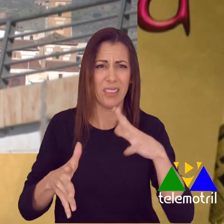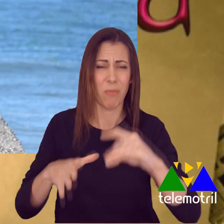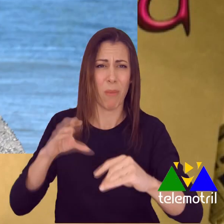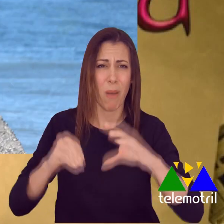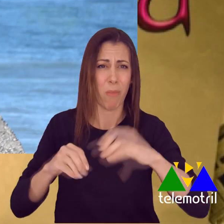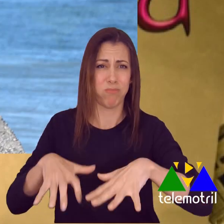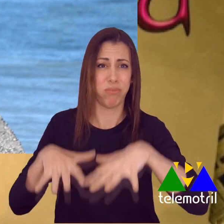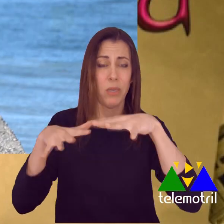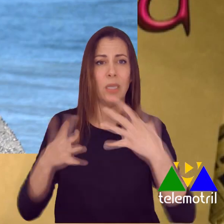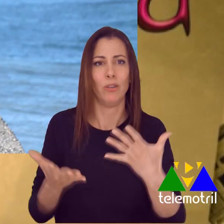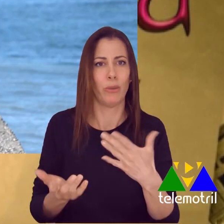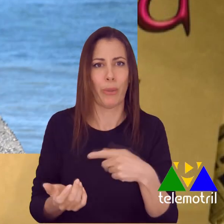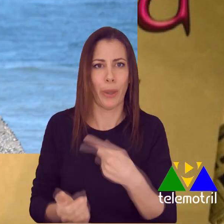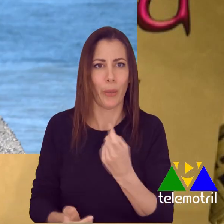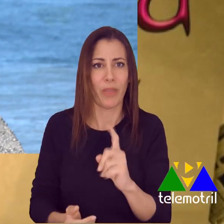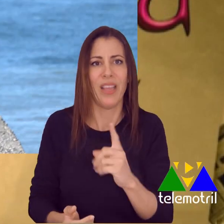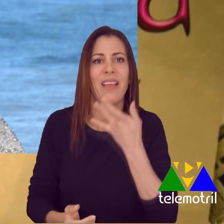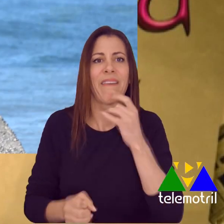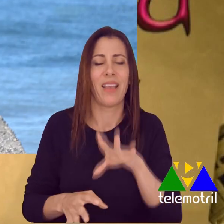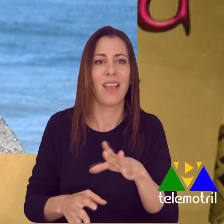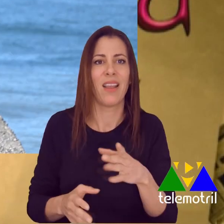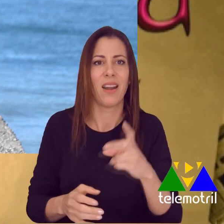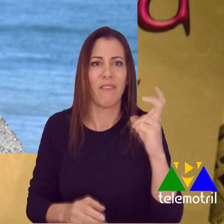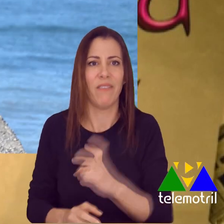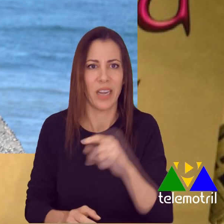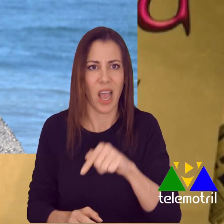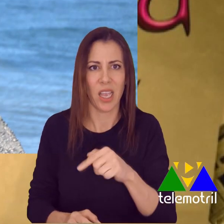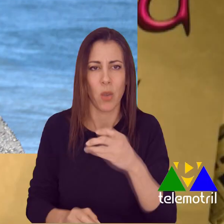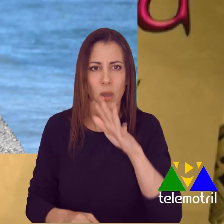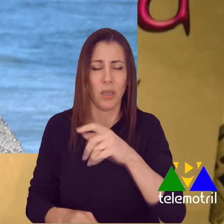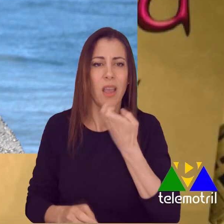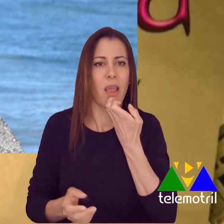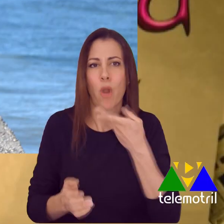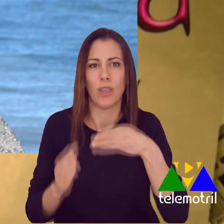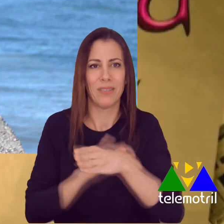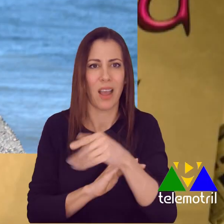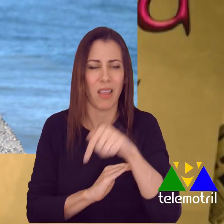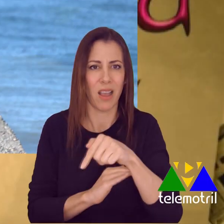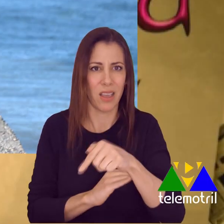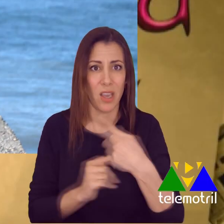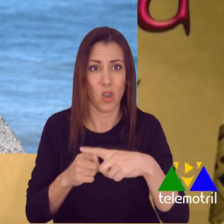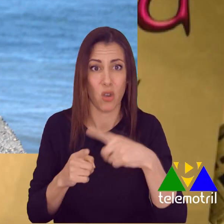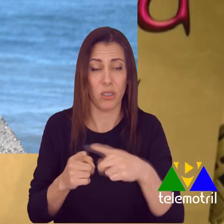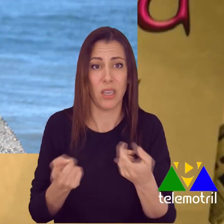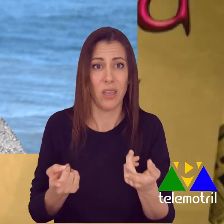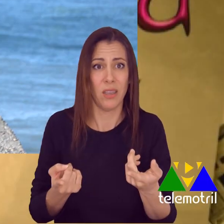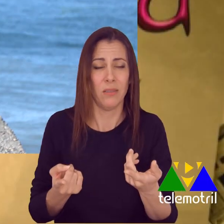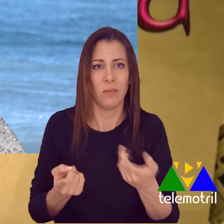que evidentemente no necesitaban. ¿Quién se iba a meter a atravesar cosas como estas que tenemos aquí